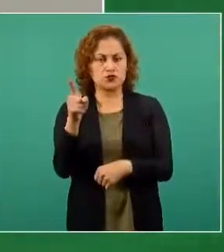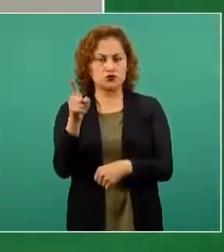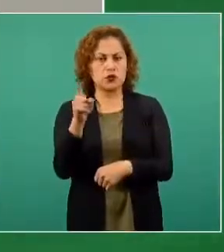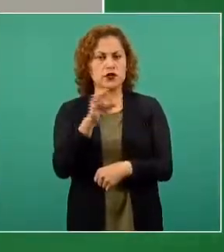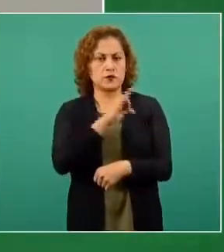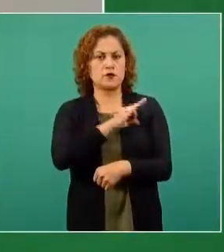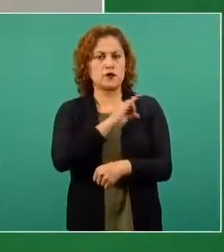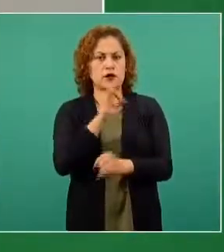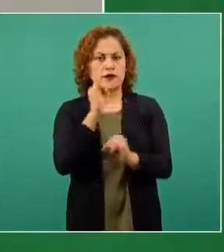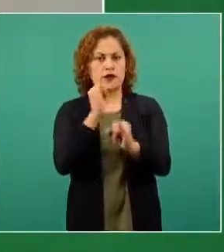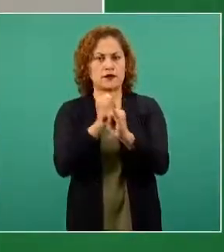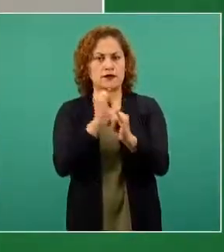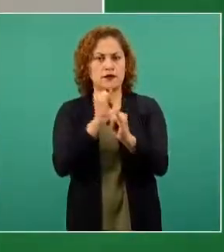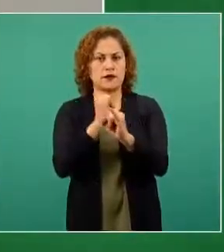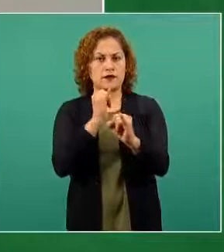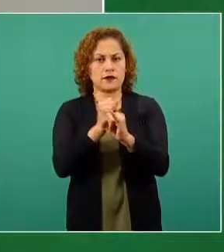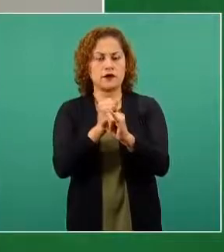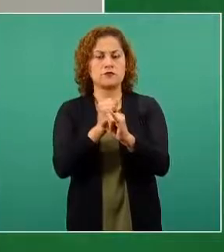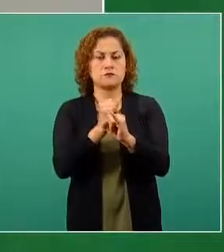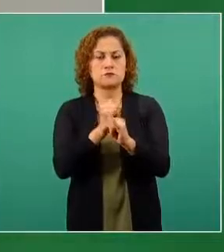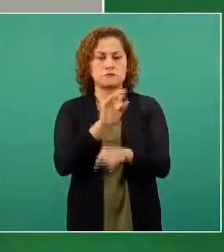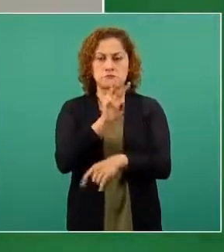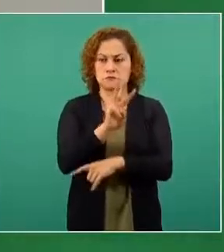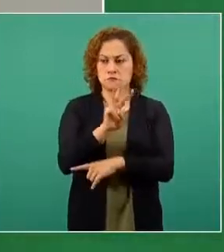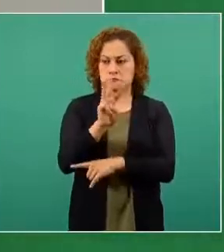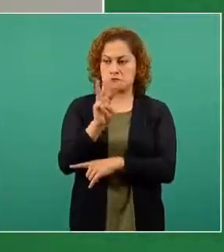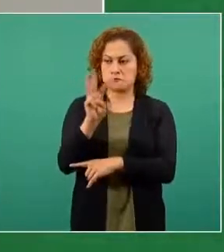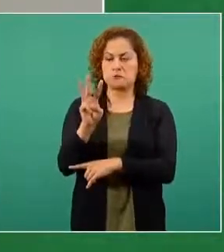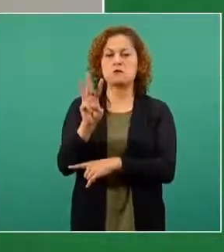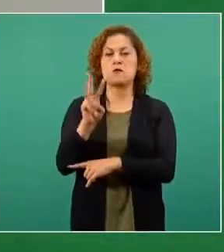la Internet, puede consultar la página de